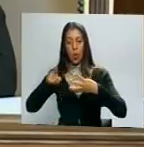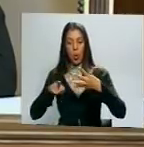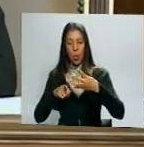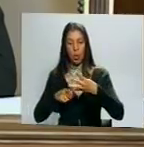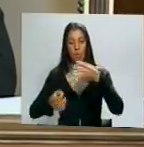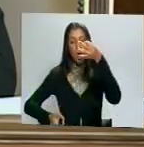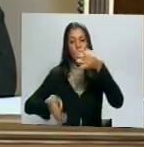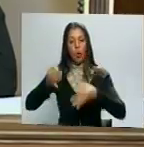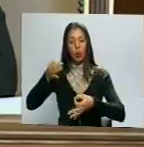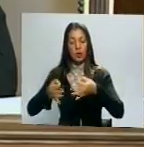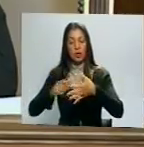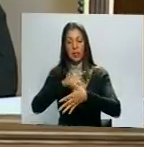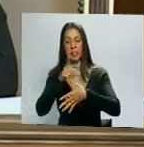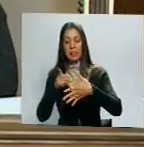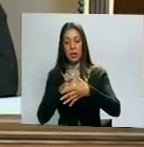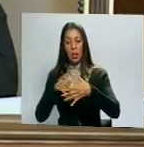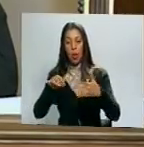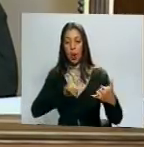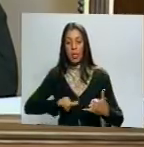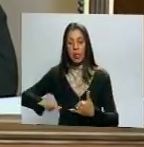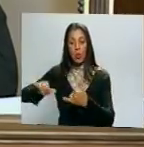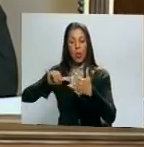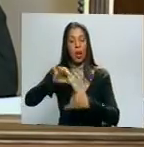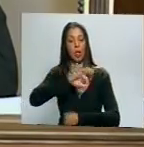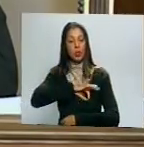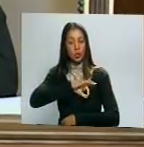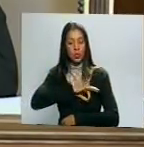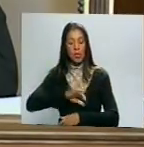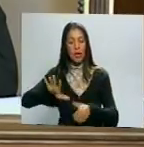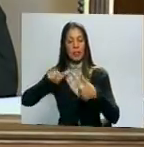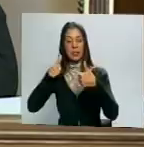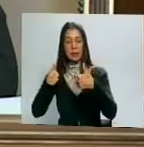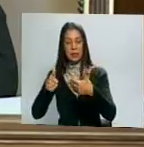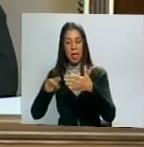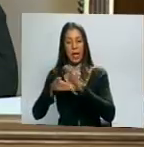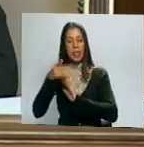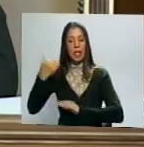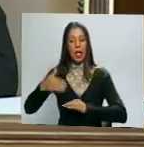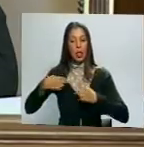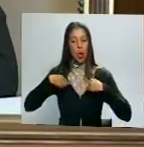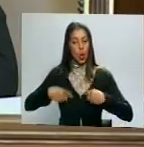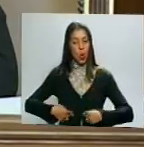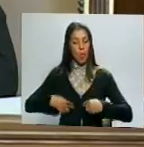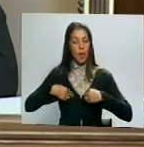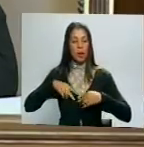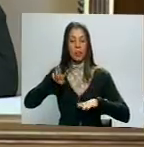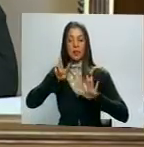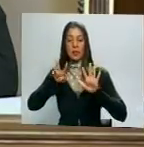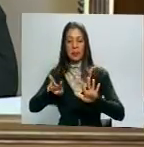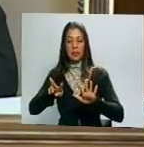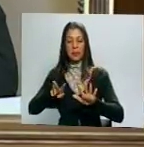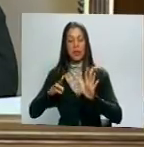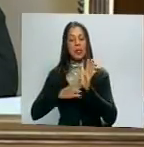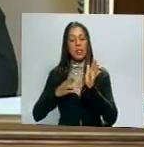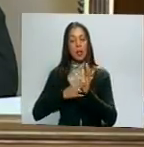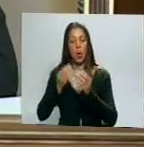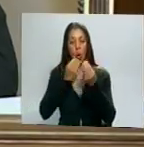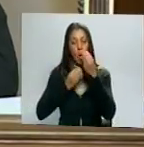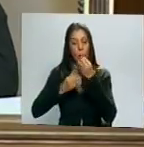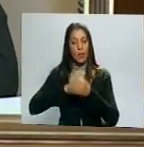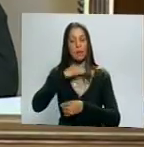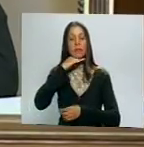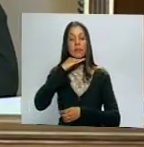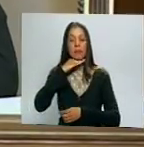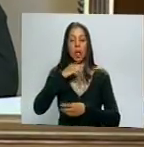Justicia. 5. Igualdad social. 6. Preeminencia de los derechos humanos. 7. Seguridad y soberanía alimentaria.